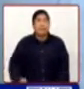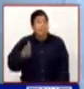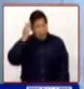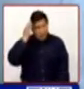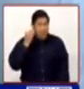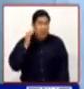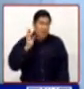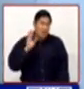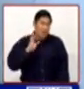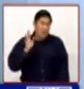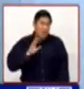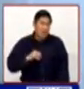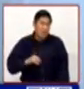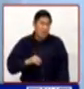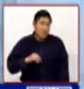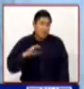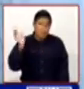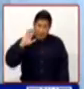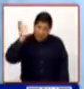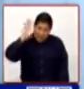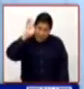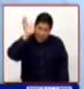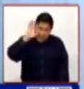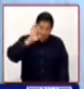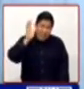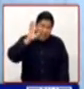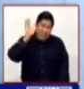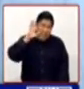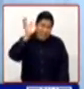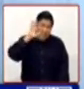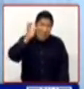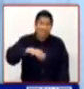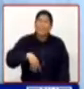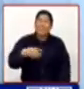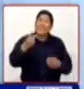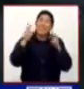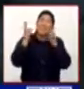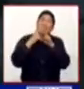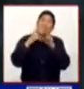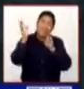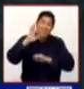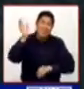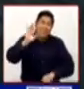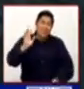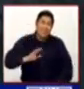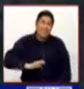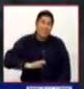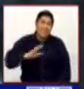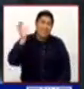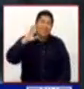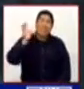Con la cabecita, chao. Chao, nos vamos. Mira, despedite de allá de toda la gente que te ha conocido hoy. Chao.